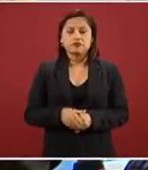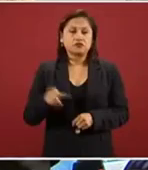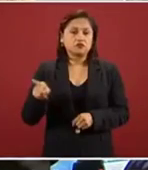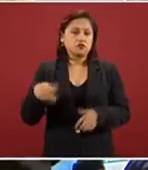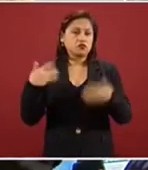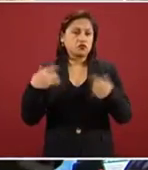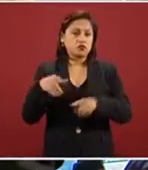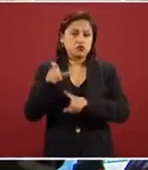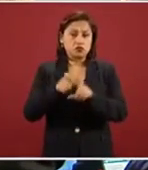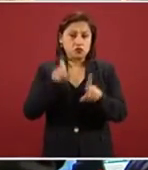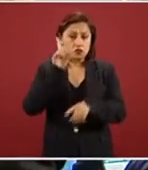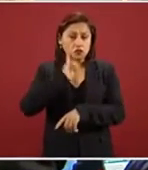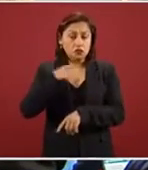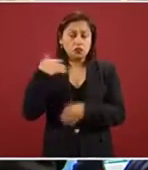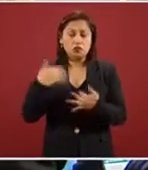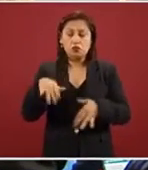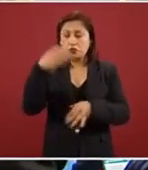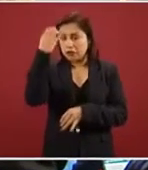experiencia